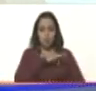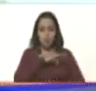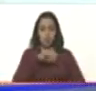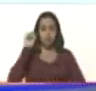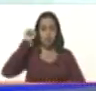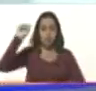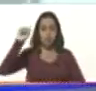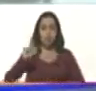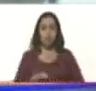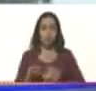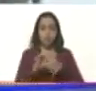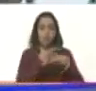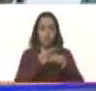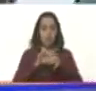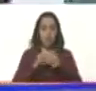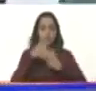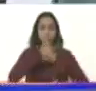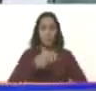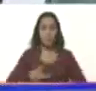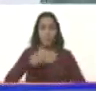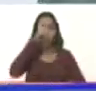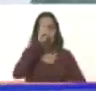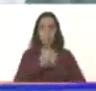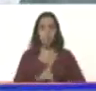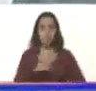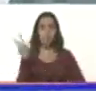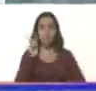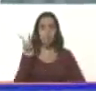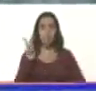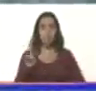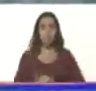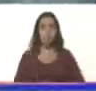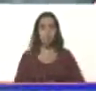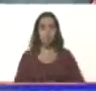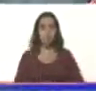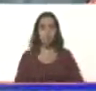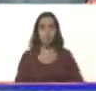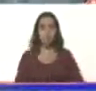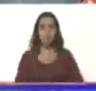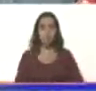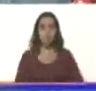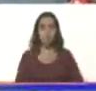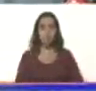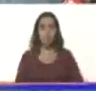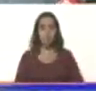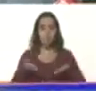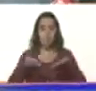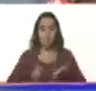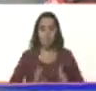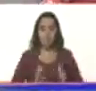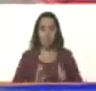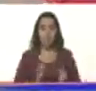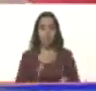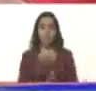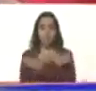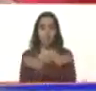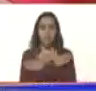socialista unido de personas con discapacidad de Venezuela. ¿Qué ha nacido?